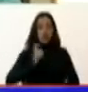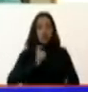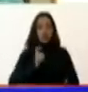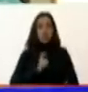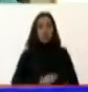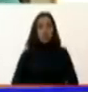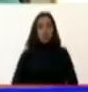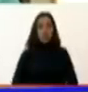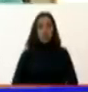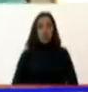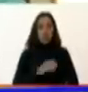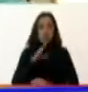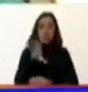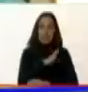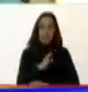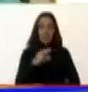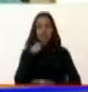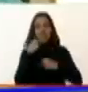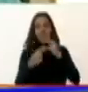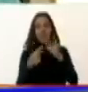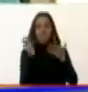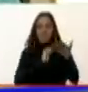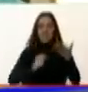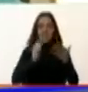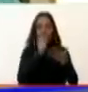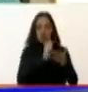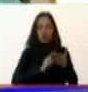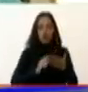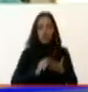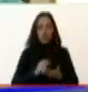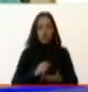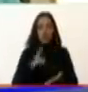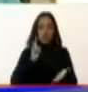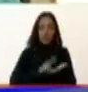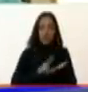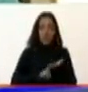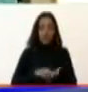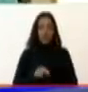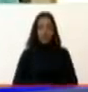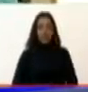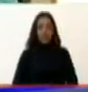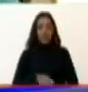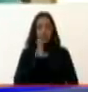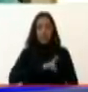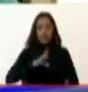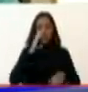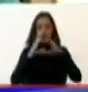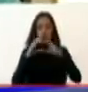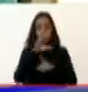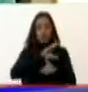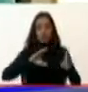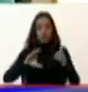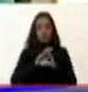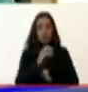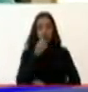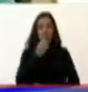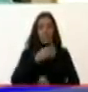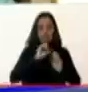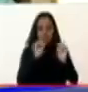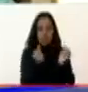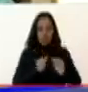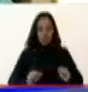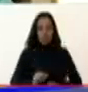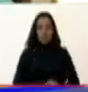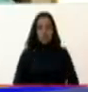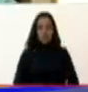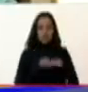que cante las verdades, que dibuje las verdades y que a través de la comunicación, de la cultura, de la estética, de la belleza, le